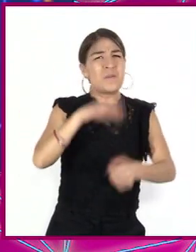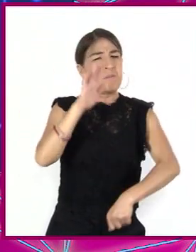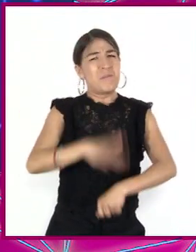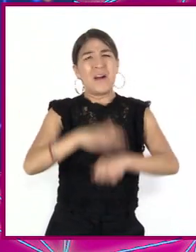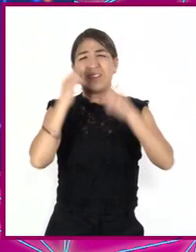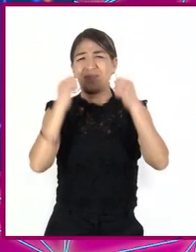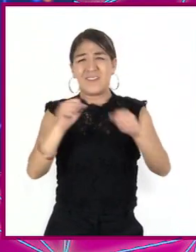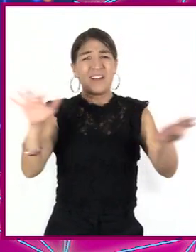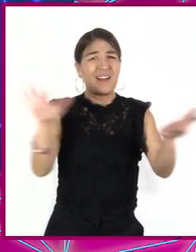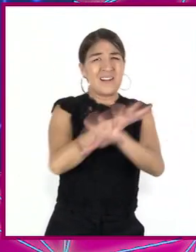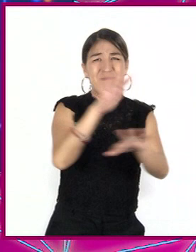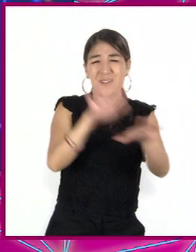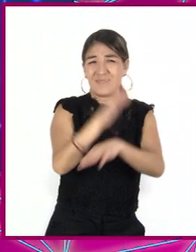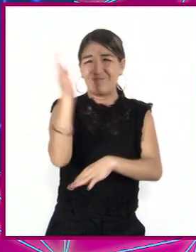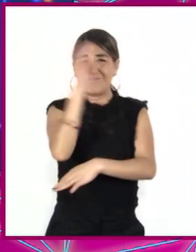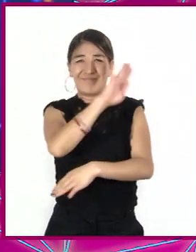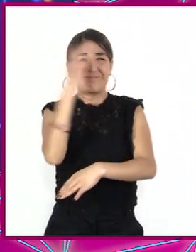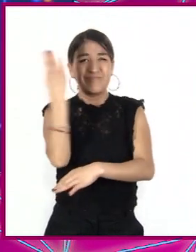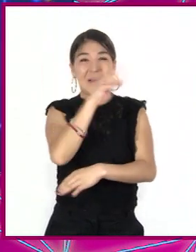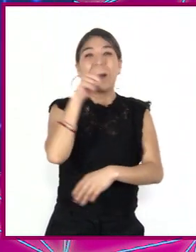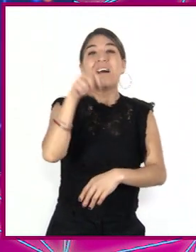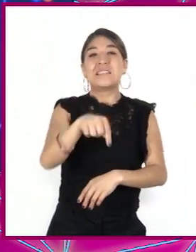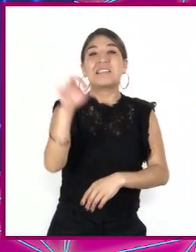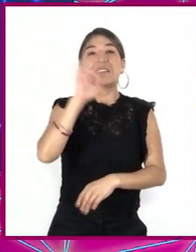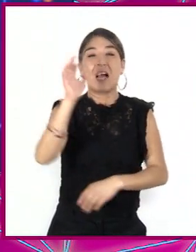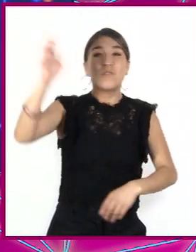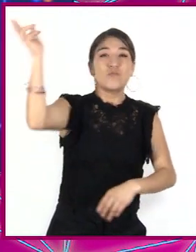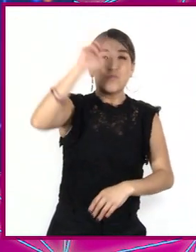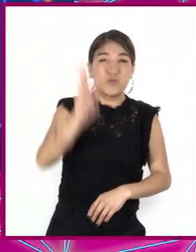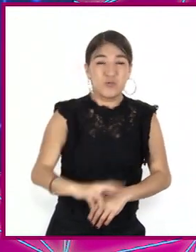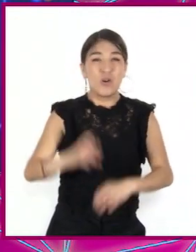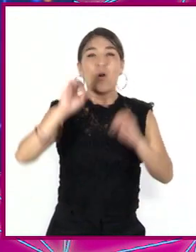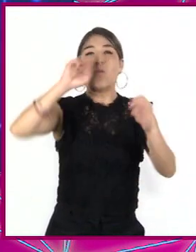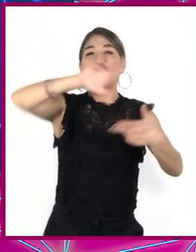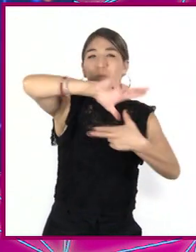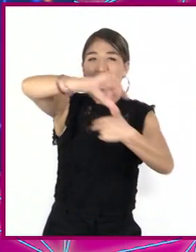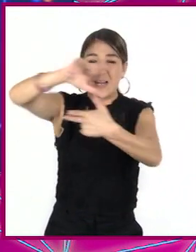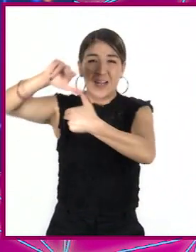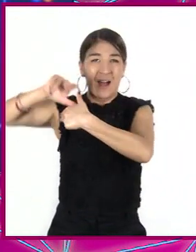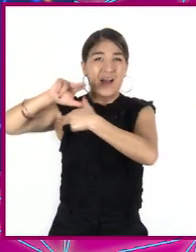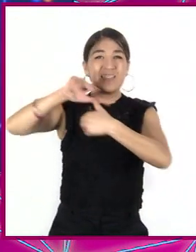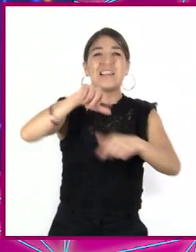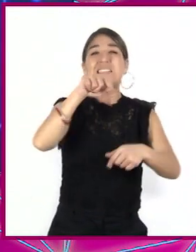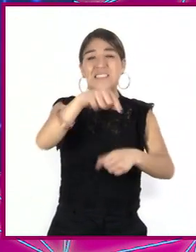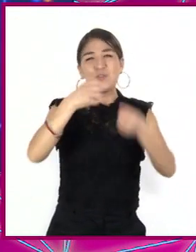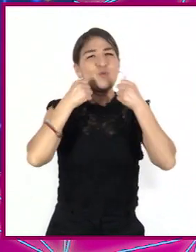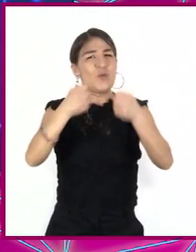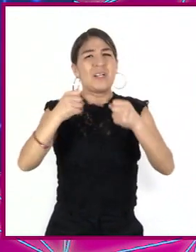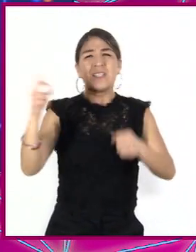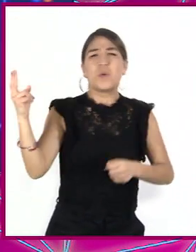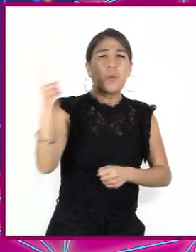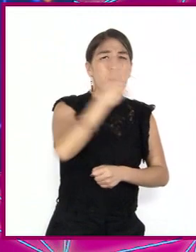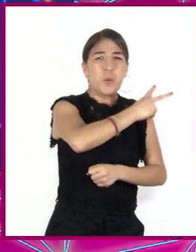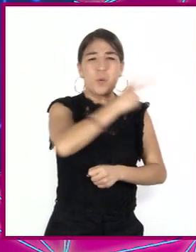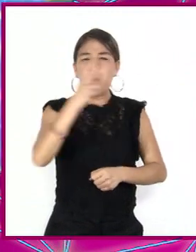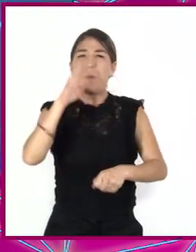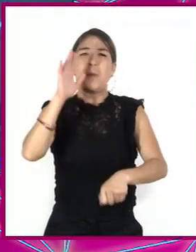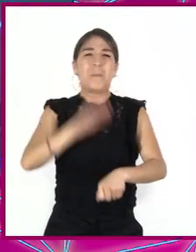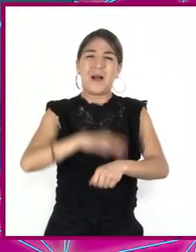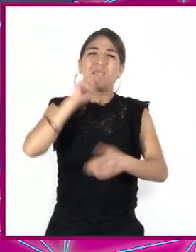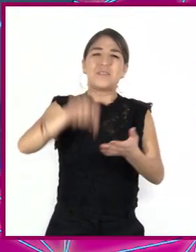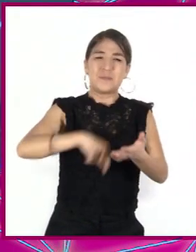los cambios que suelen formar tornados o huracanes que traen fuertes vientos y precipitación